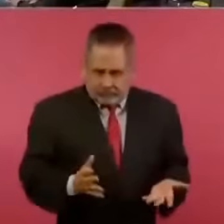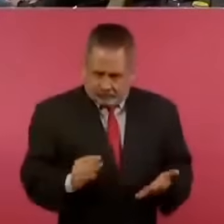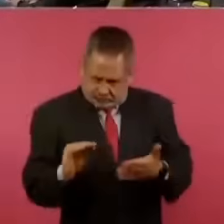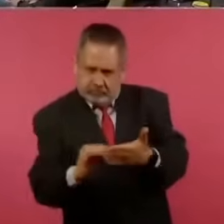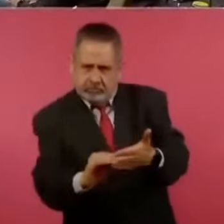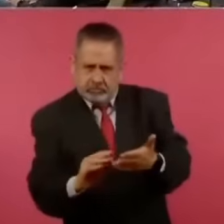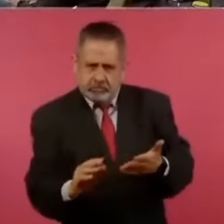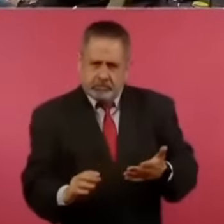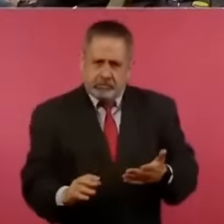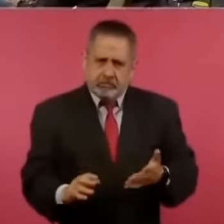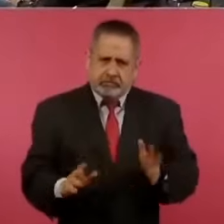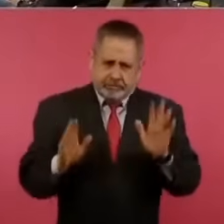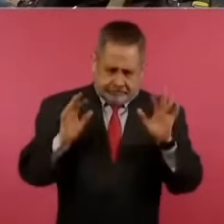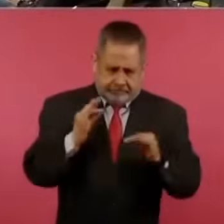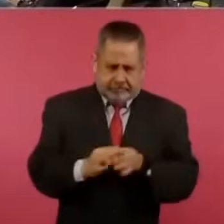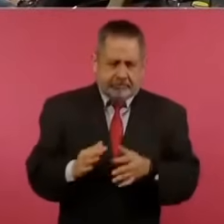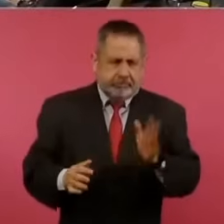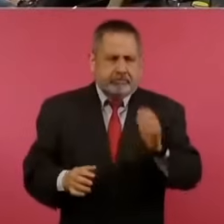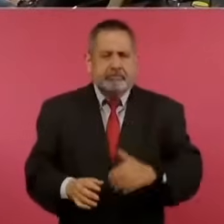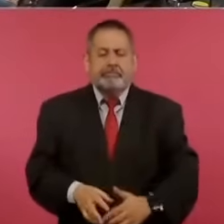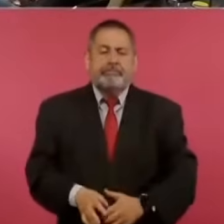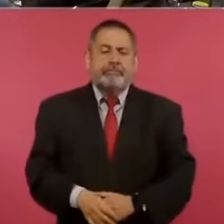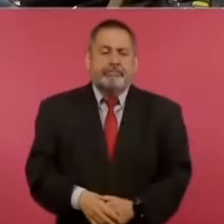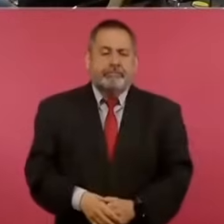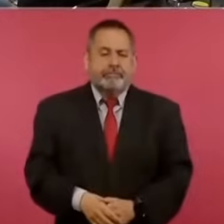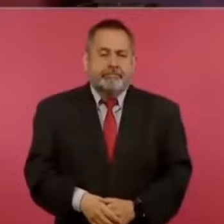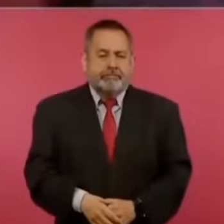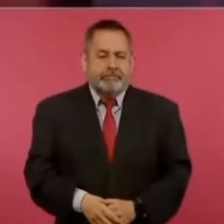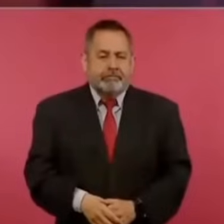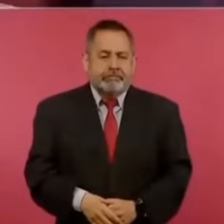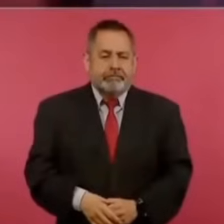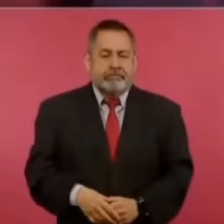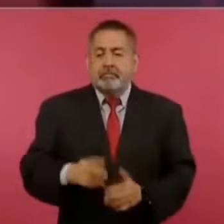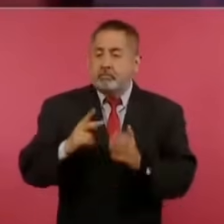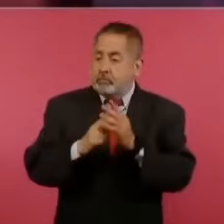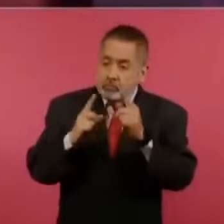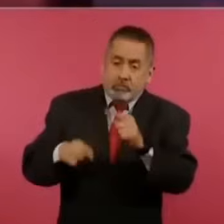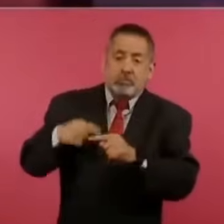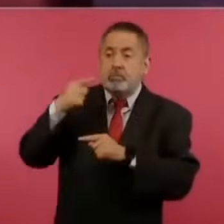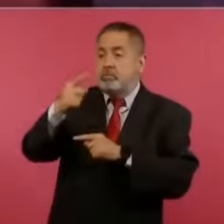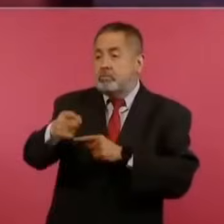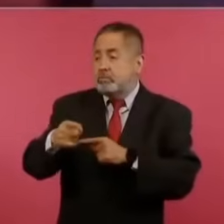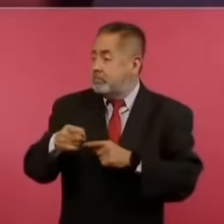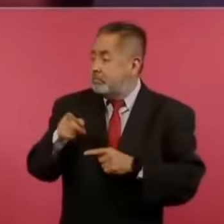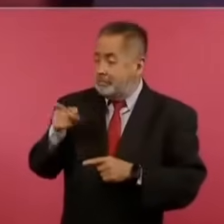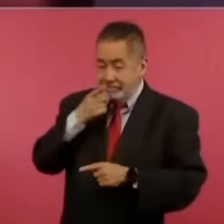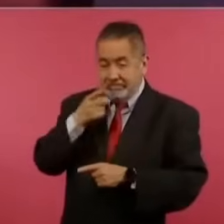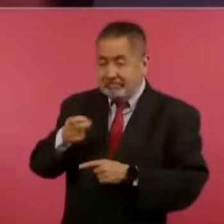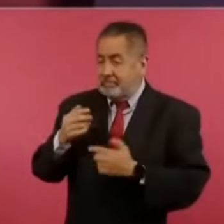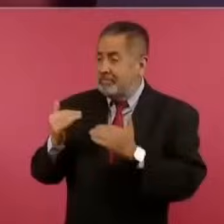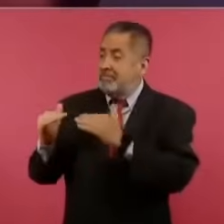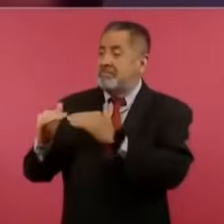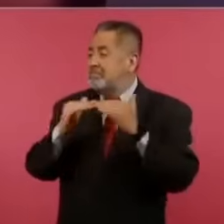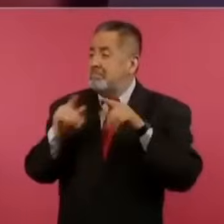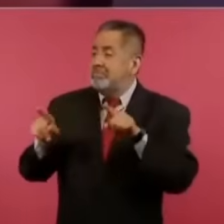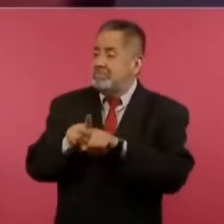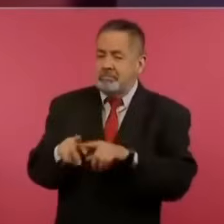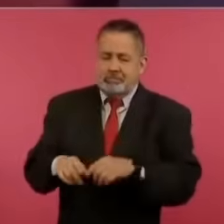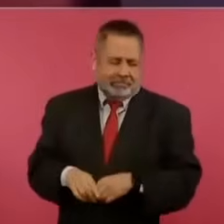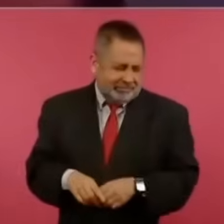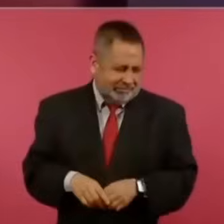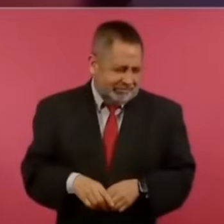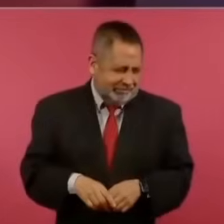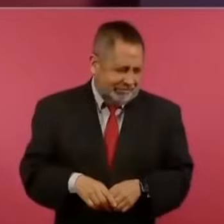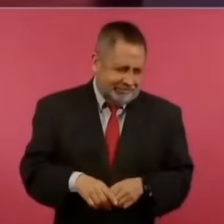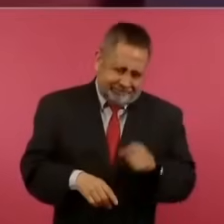ya está consumado. Y costará trabajo recuperar la institucionalidad, costará